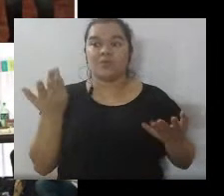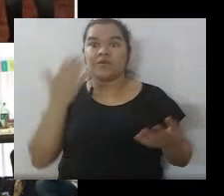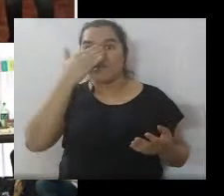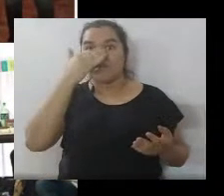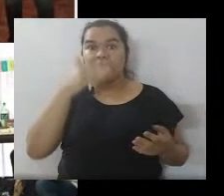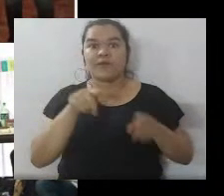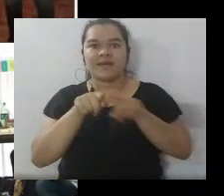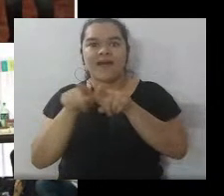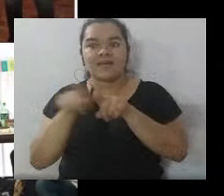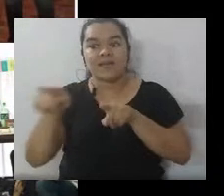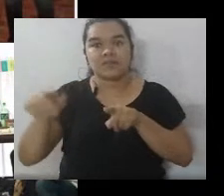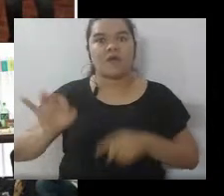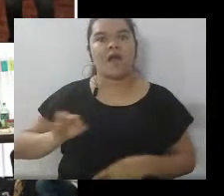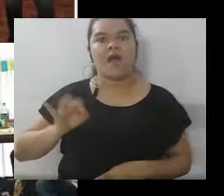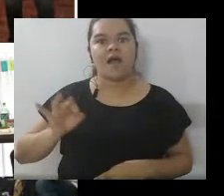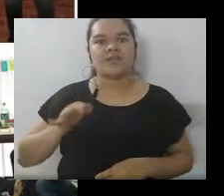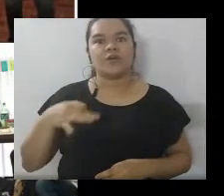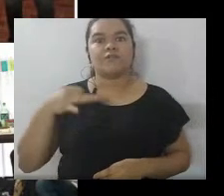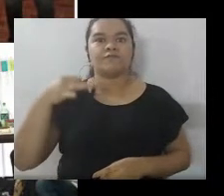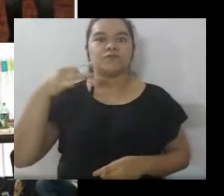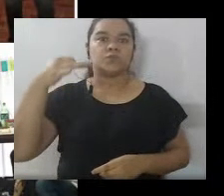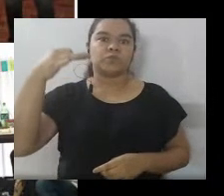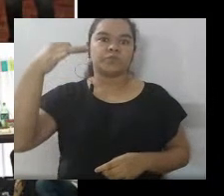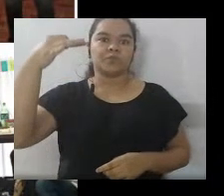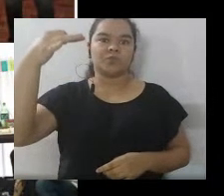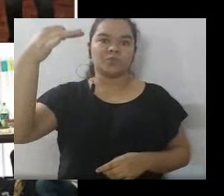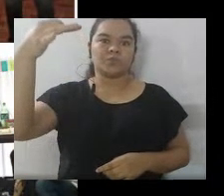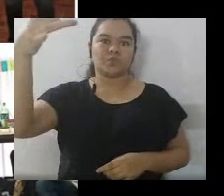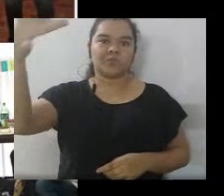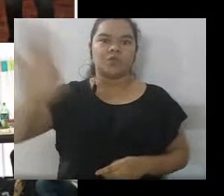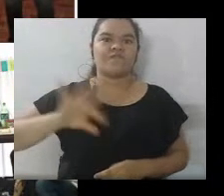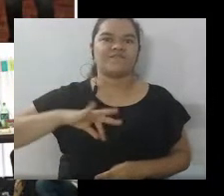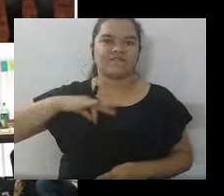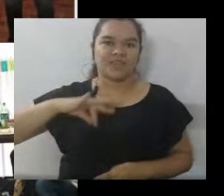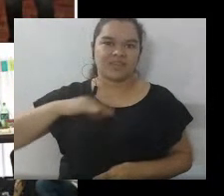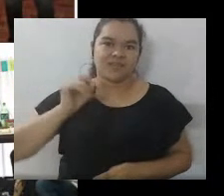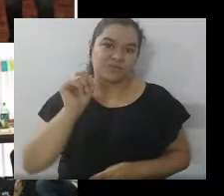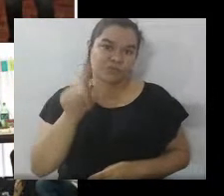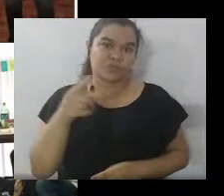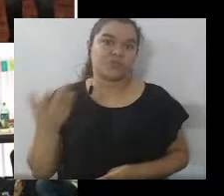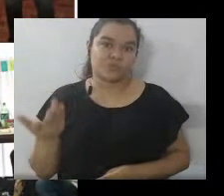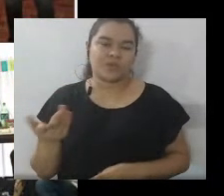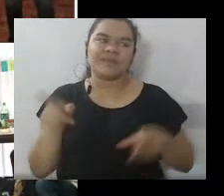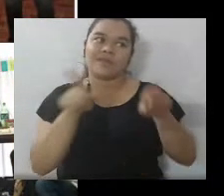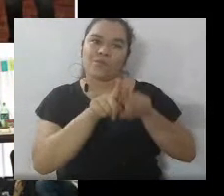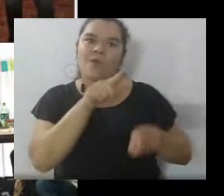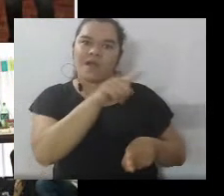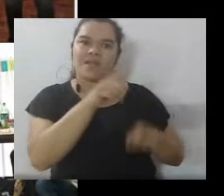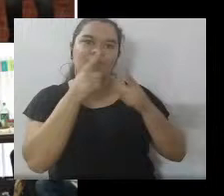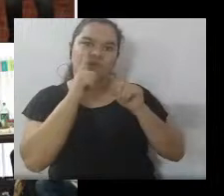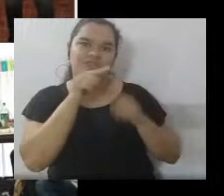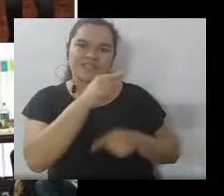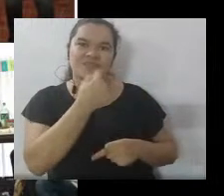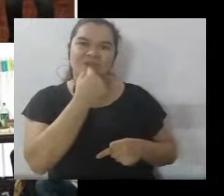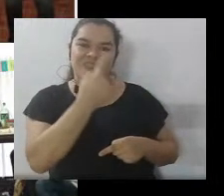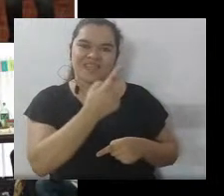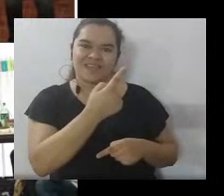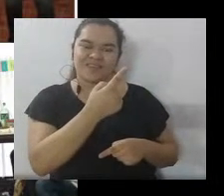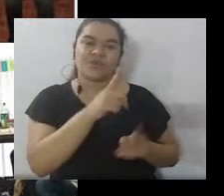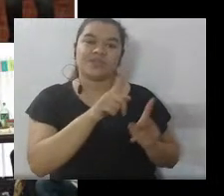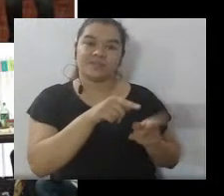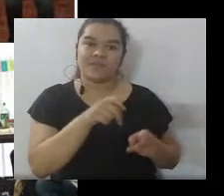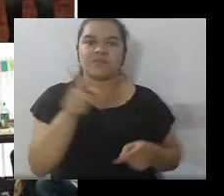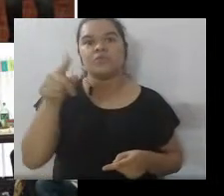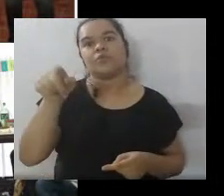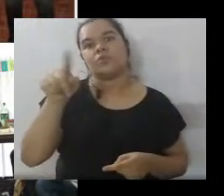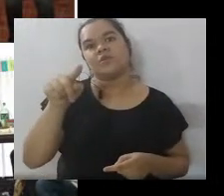su profesión, y eso es lo que van a hacer el día de mañana. Y es, y tomando de vuelta lo que dijo el profesor, no se